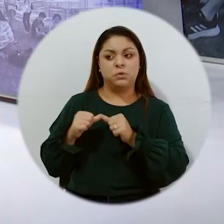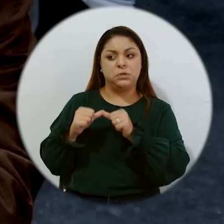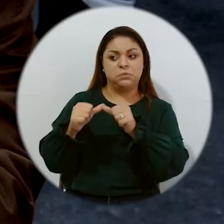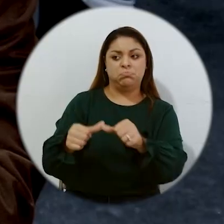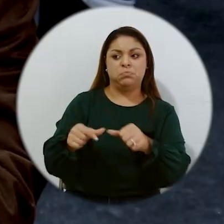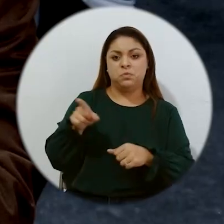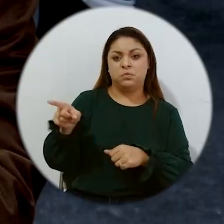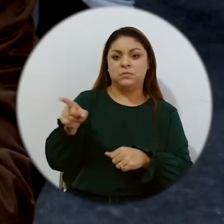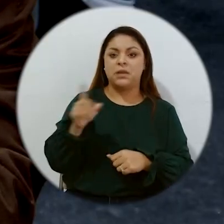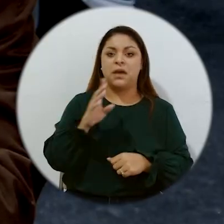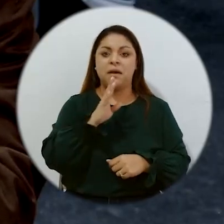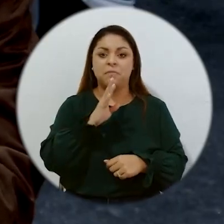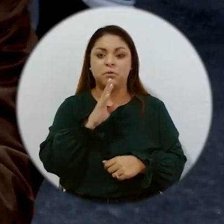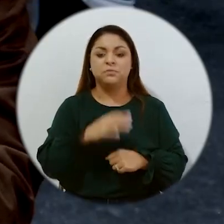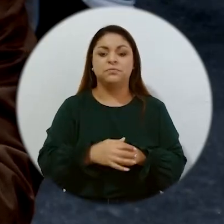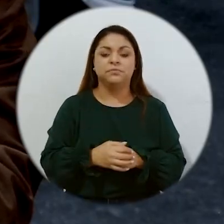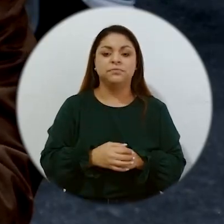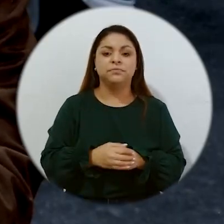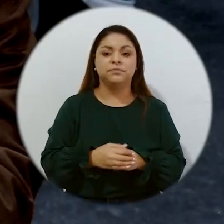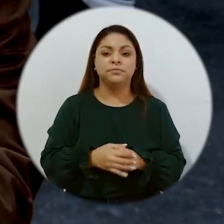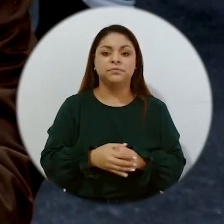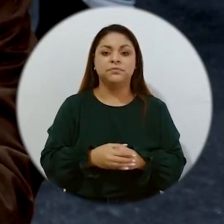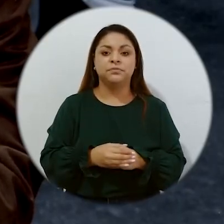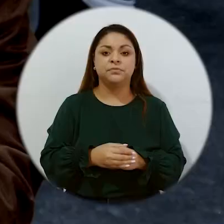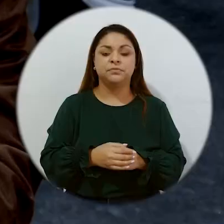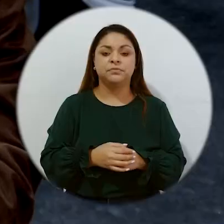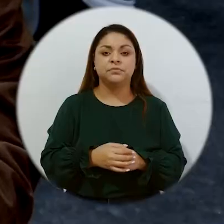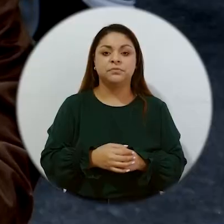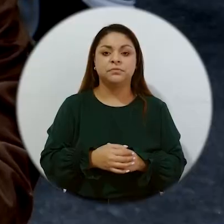dándole continuidad a lo que mencionaba Sara,